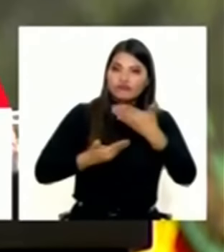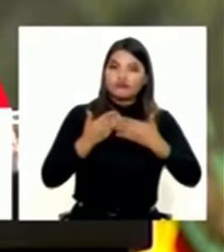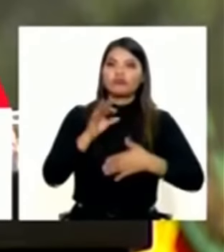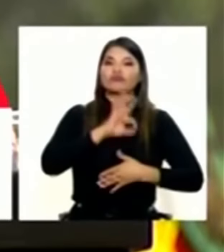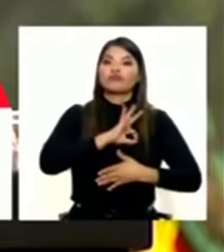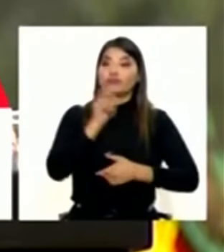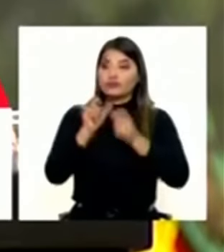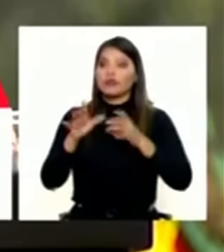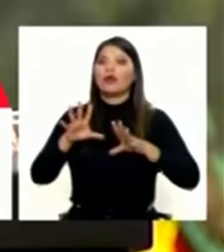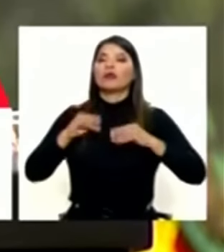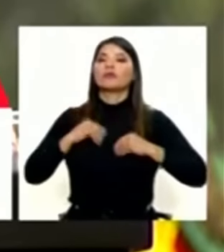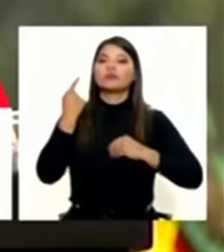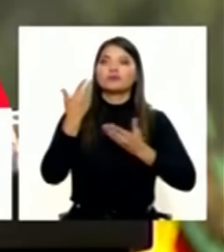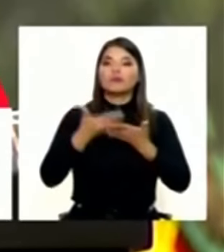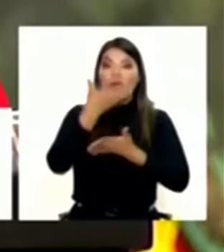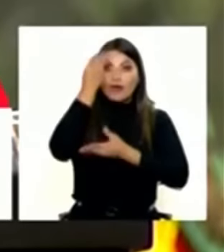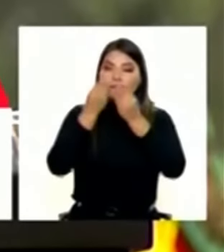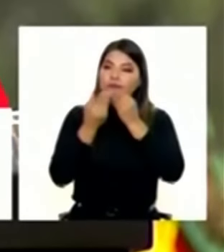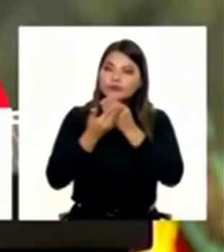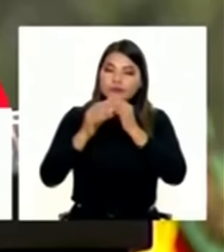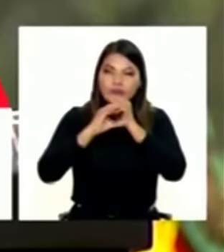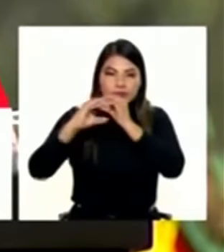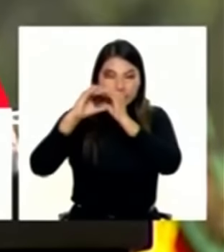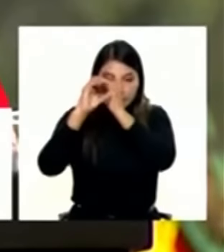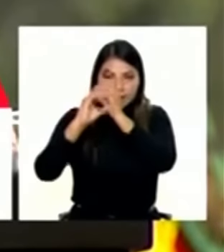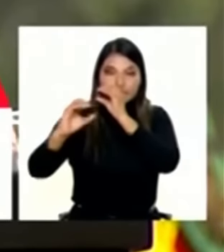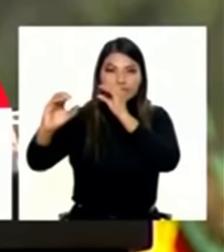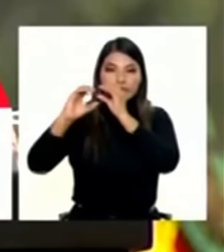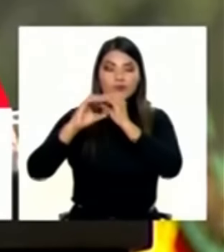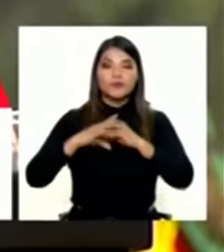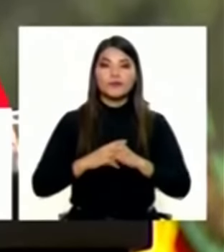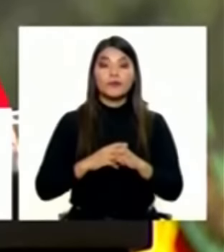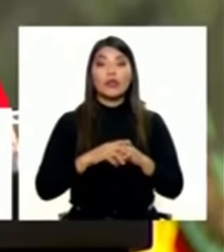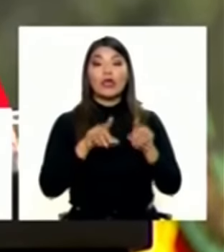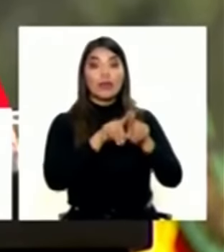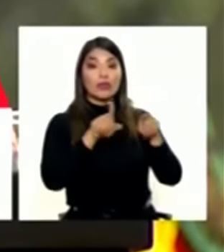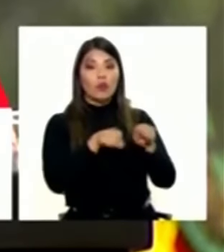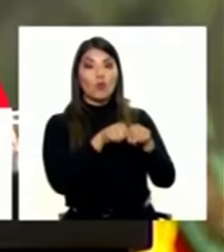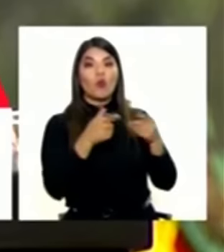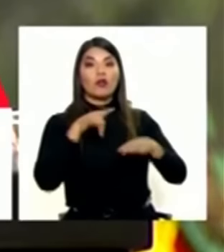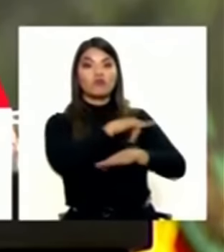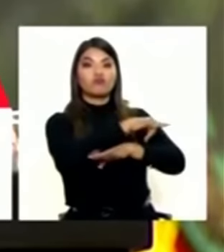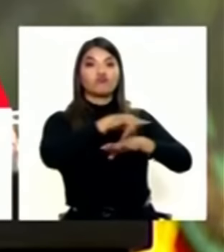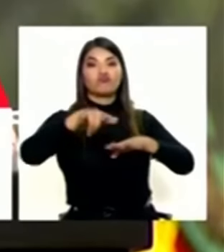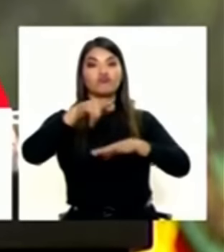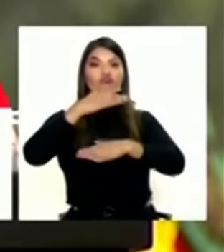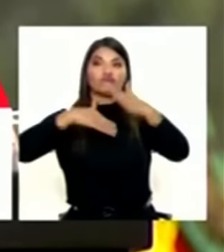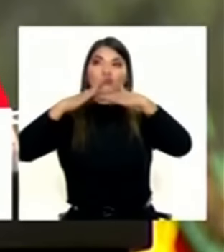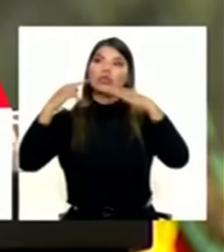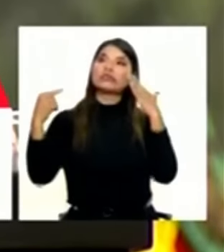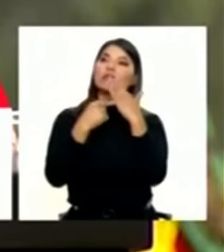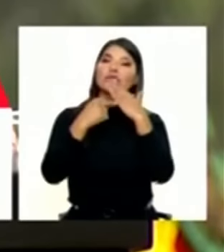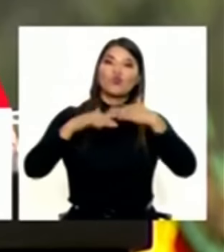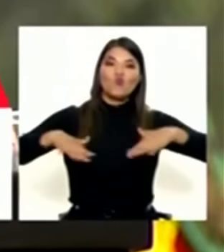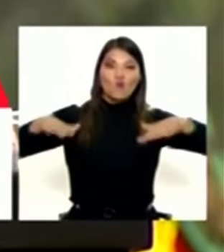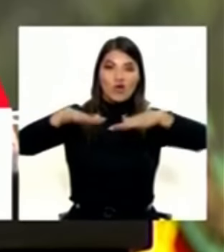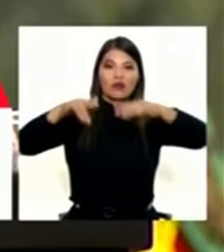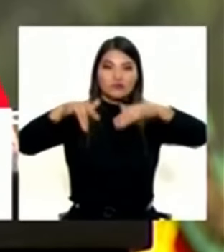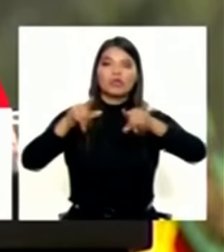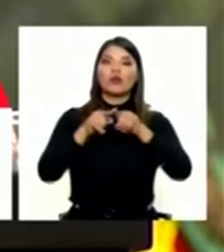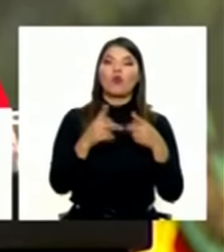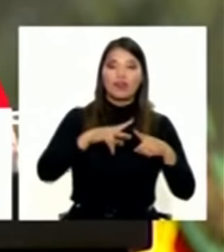de nuestra gente. En lo que se refiere a desarrollo aeroespacial y tecnológico, nuestros talleres